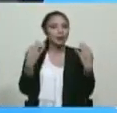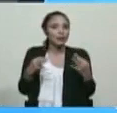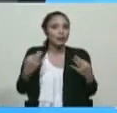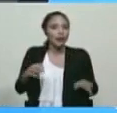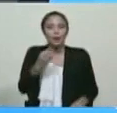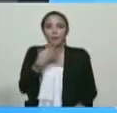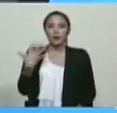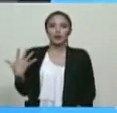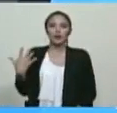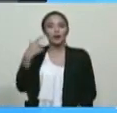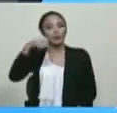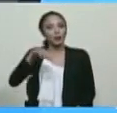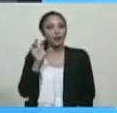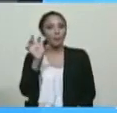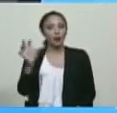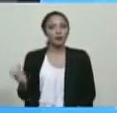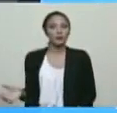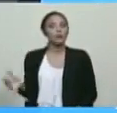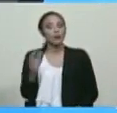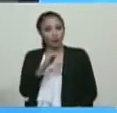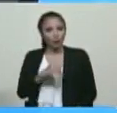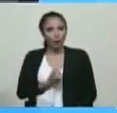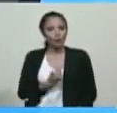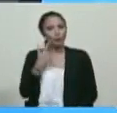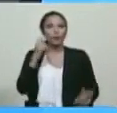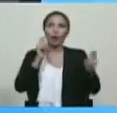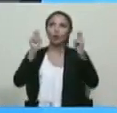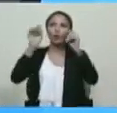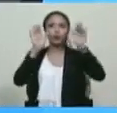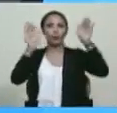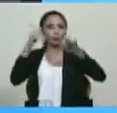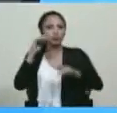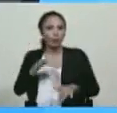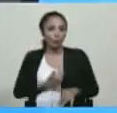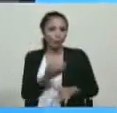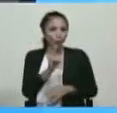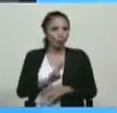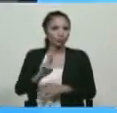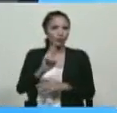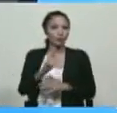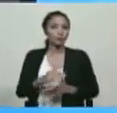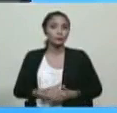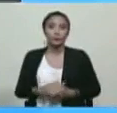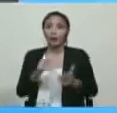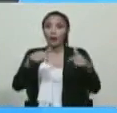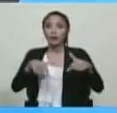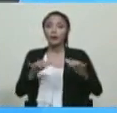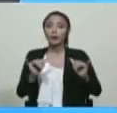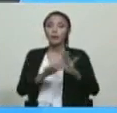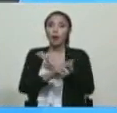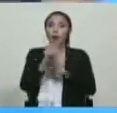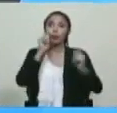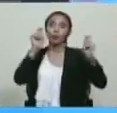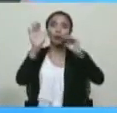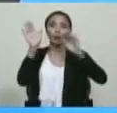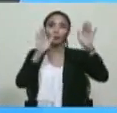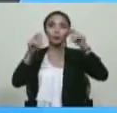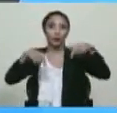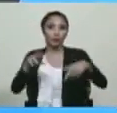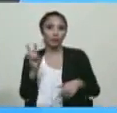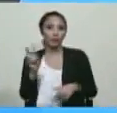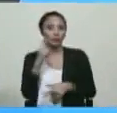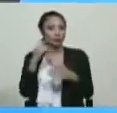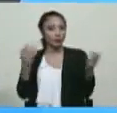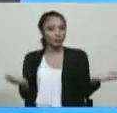tiene nuestra patria y que pueden ser fruto para el turismo venezolano, el turismo hecho en Venezuela. Y aquí en este